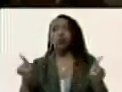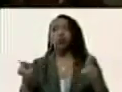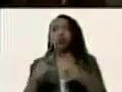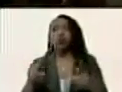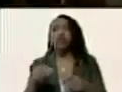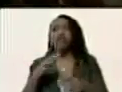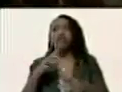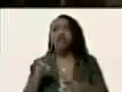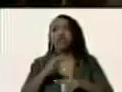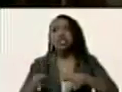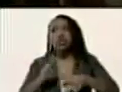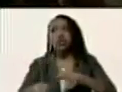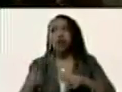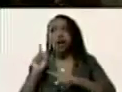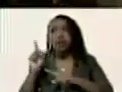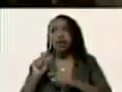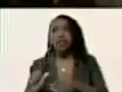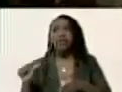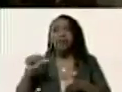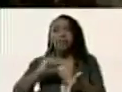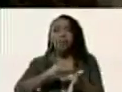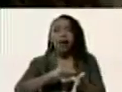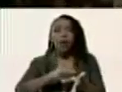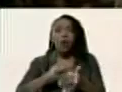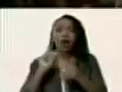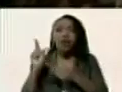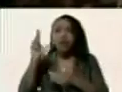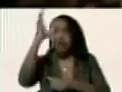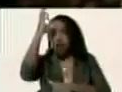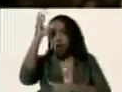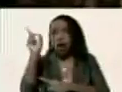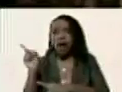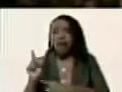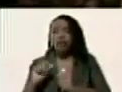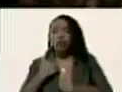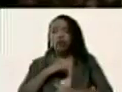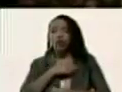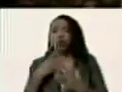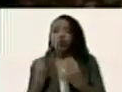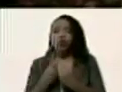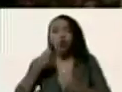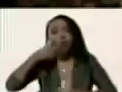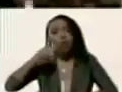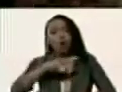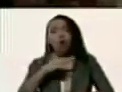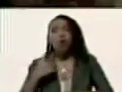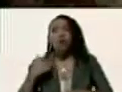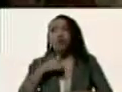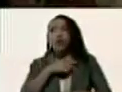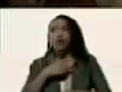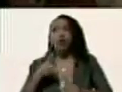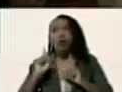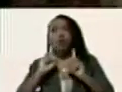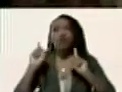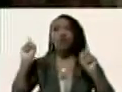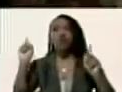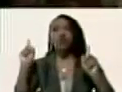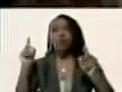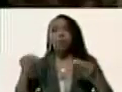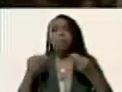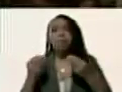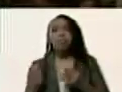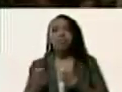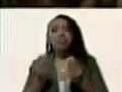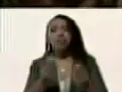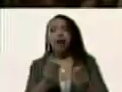de la península de Paraguaná, y aquí a casa llena con nuestro pueblo, con nuestros cultores, con nuestros músicos, para darle esta